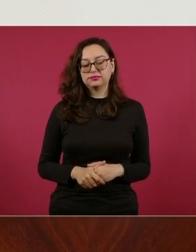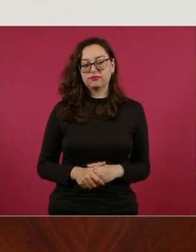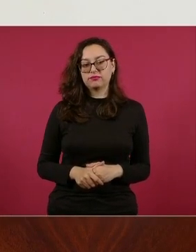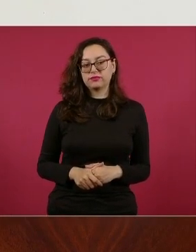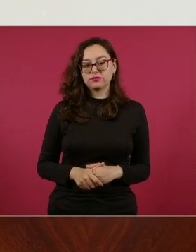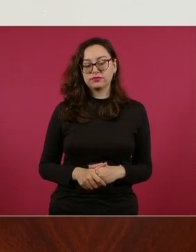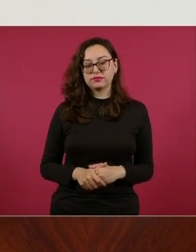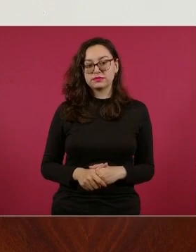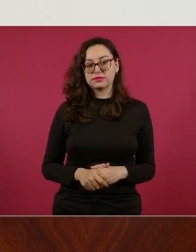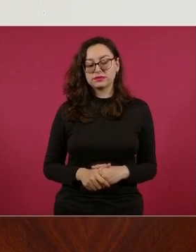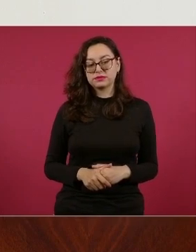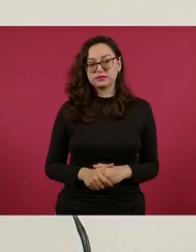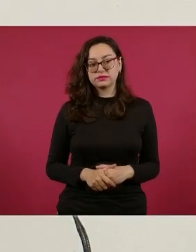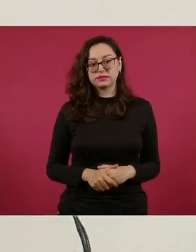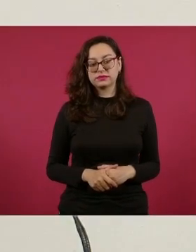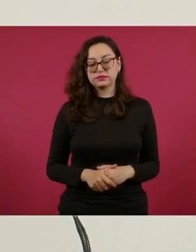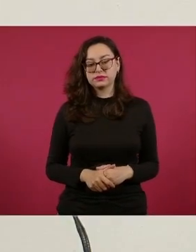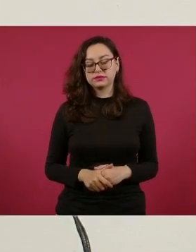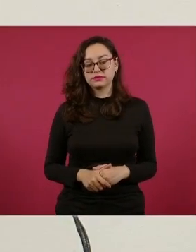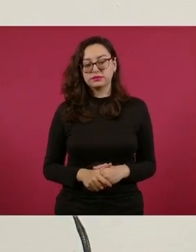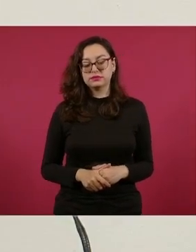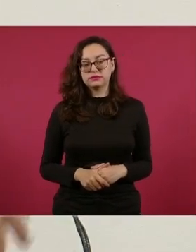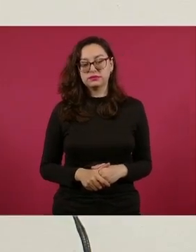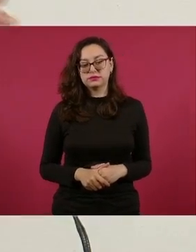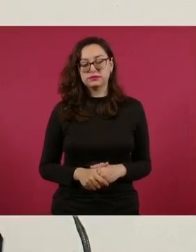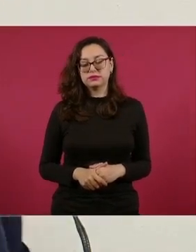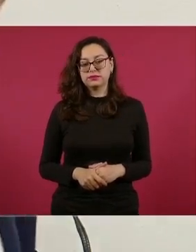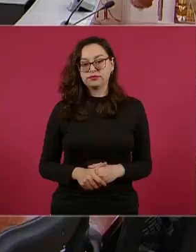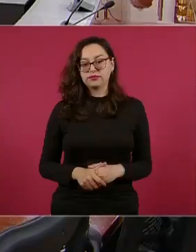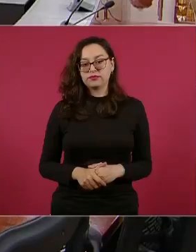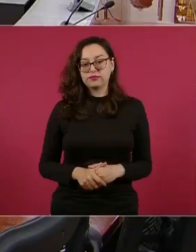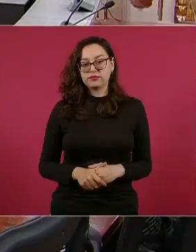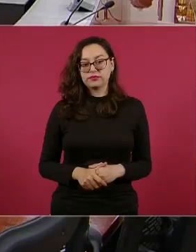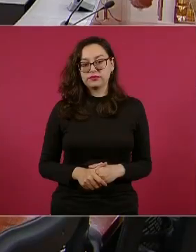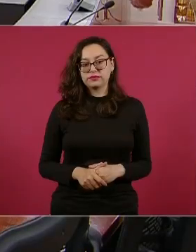Es un problema también de cómo